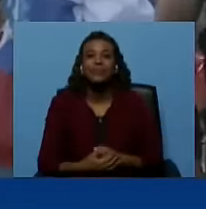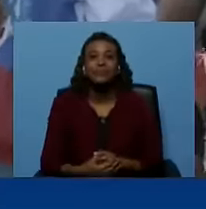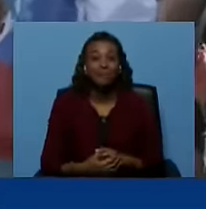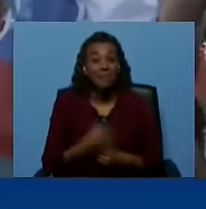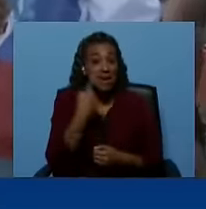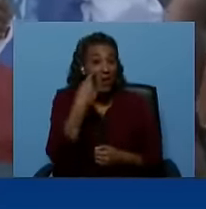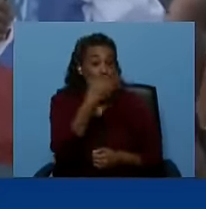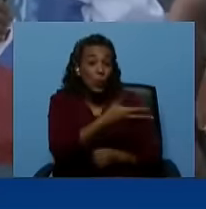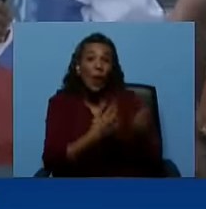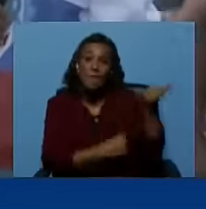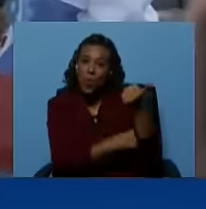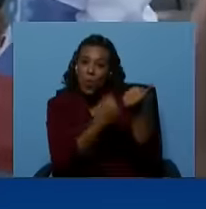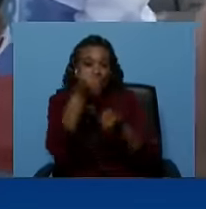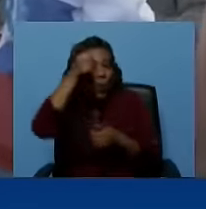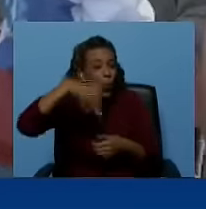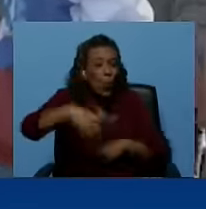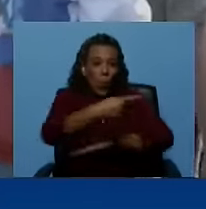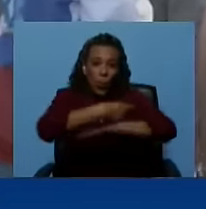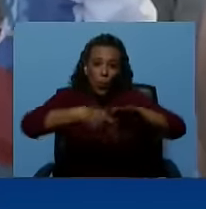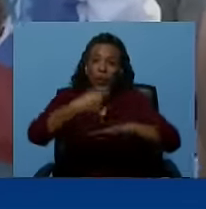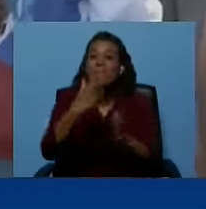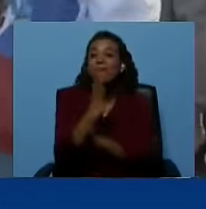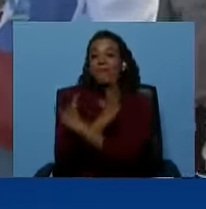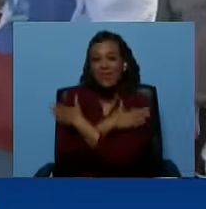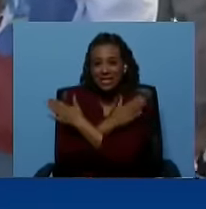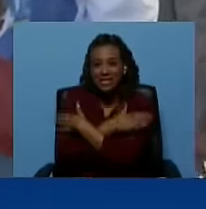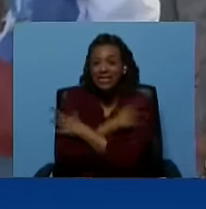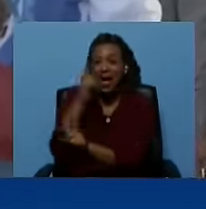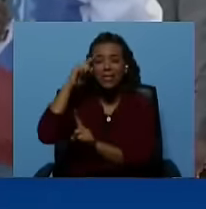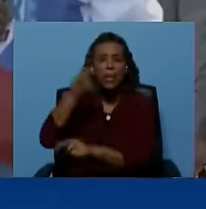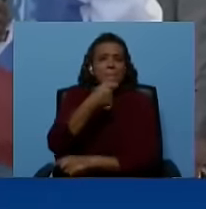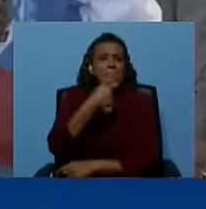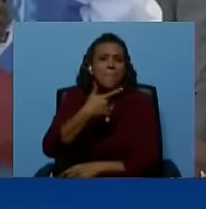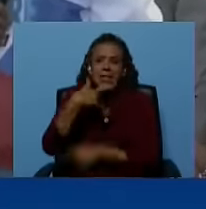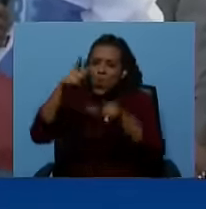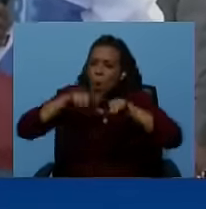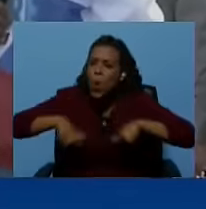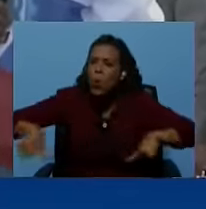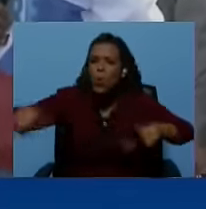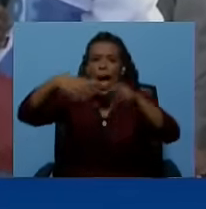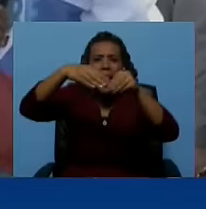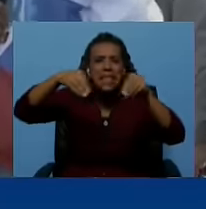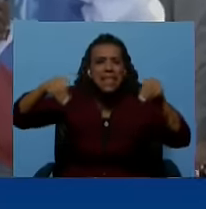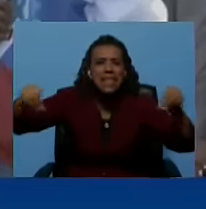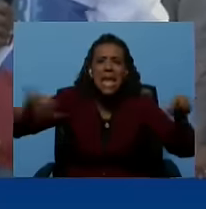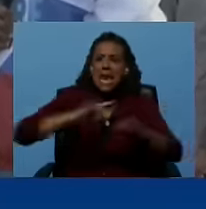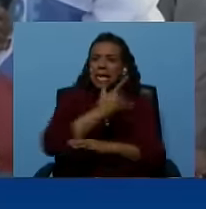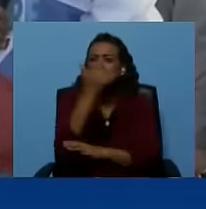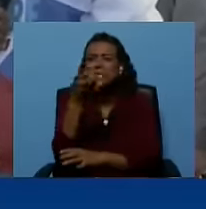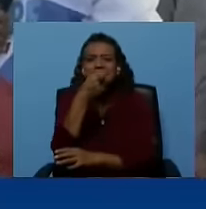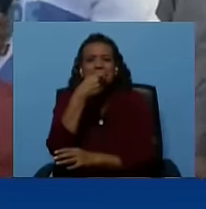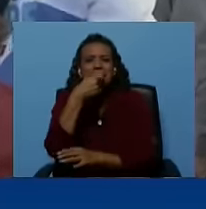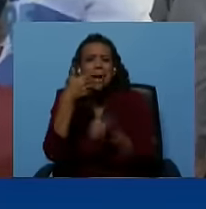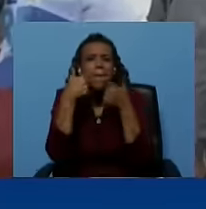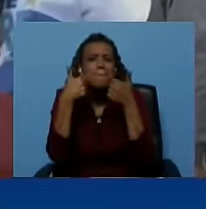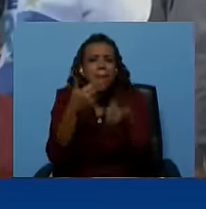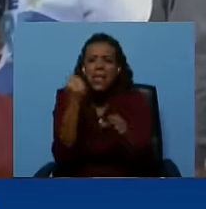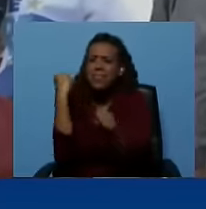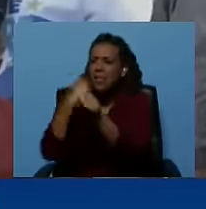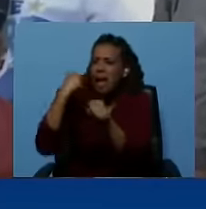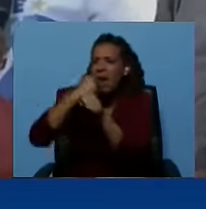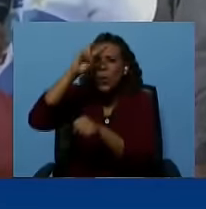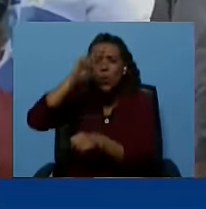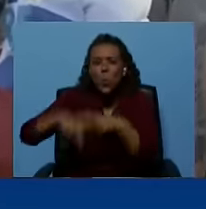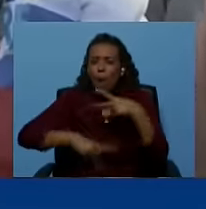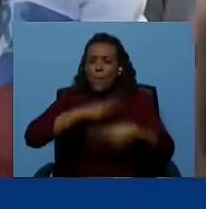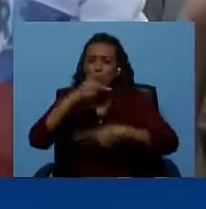y el apoyo de todo el gobierno Así que Felicidades por esta hermosura de tierra en la que ustedes viven trabajan y